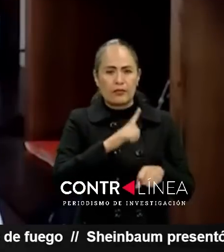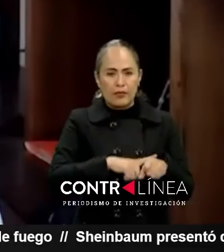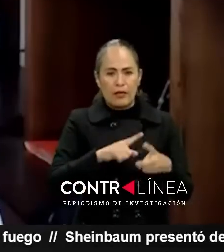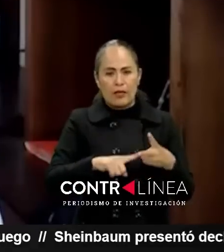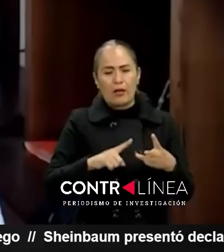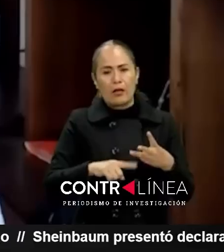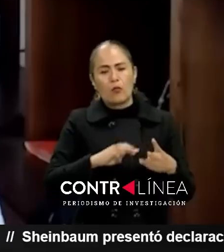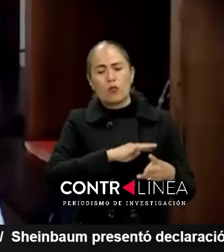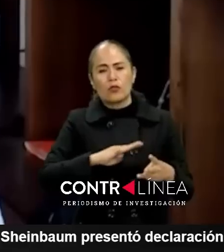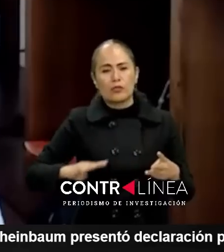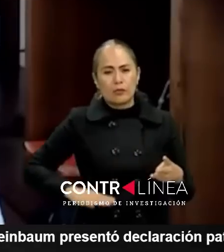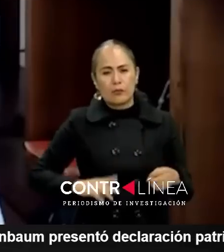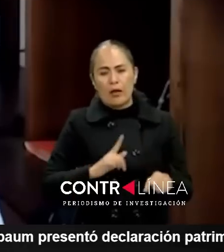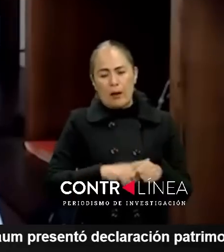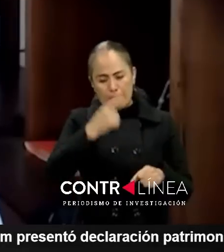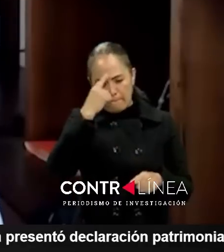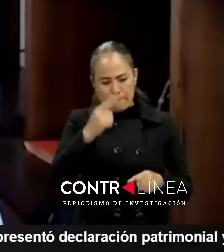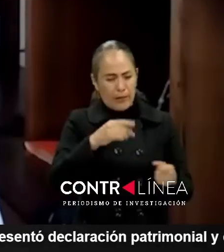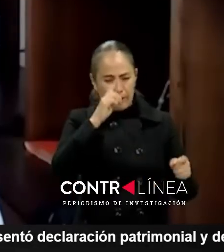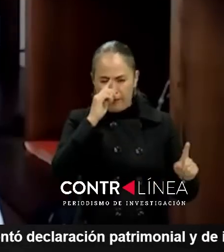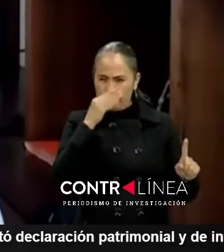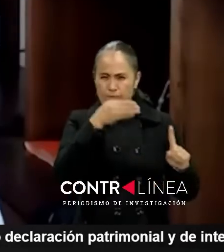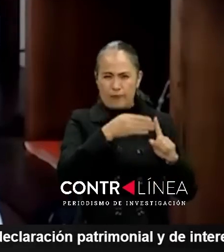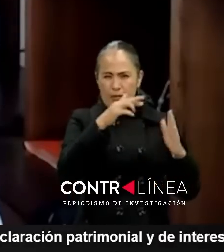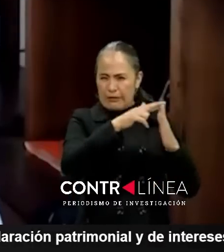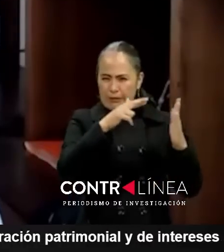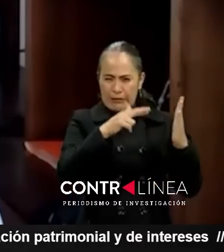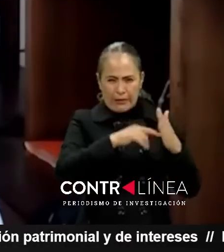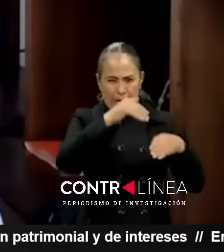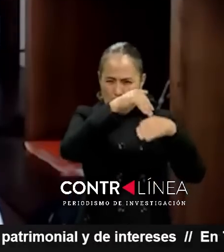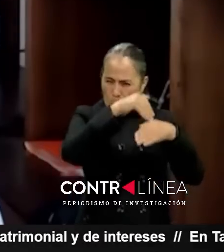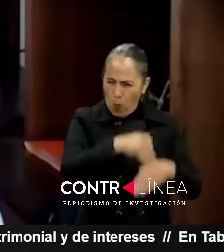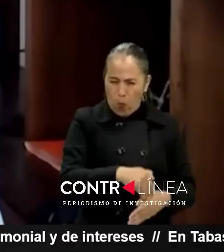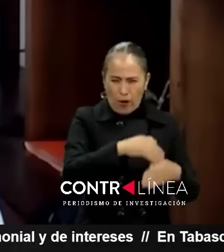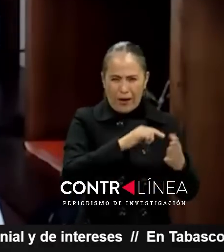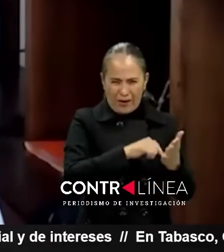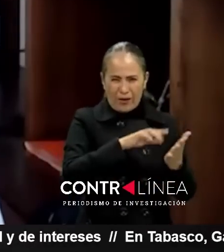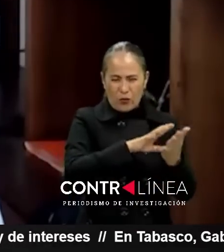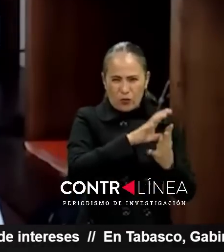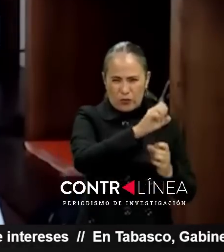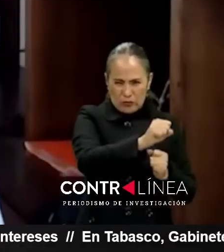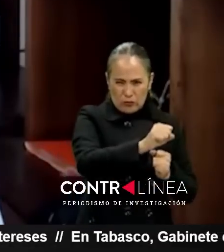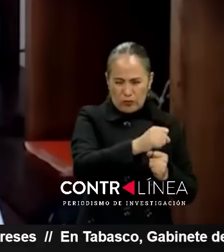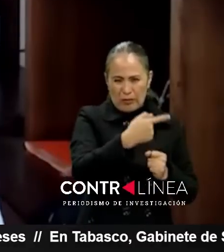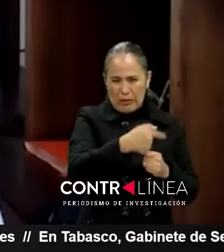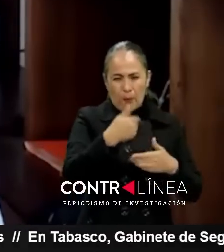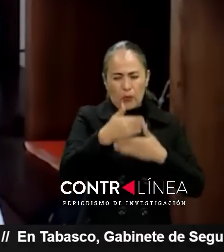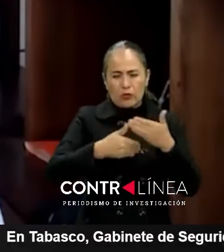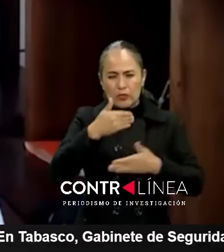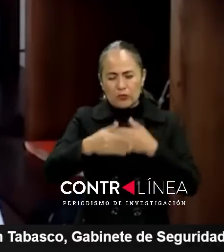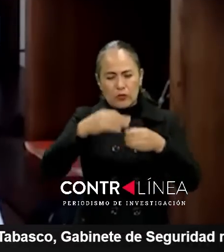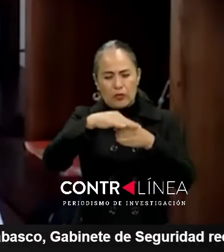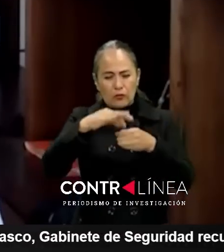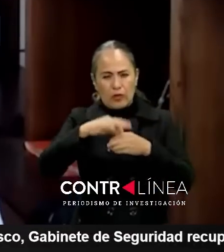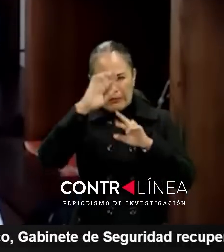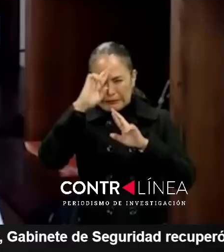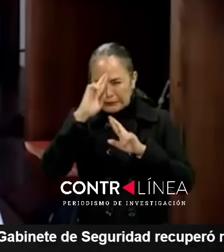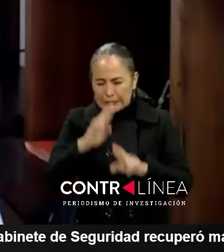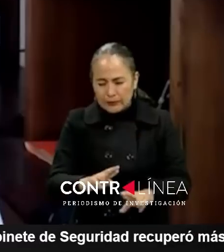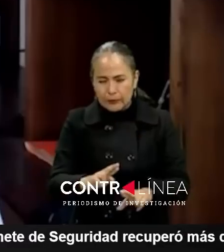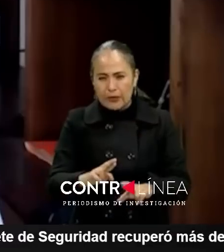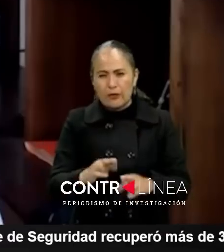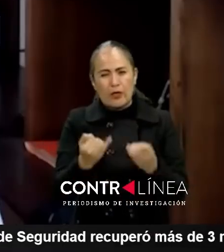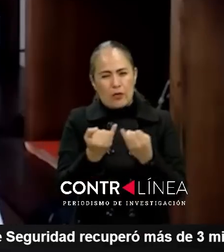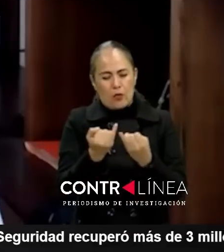municipal, a fin de que se apegaran a los principios constitucionales que rigen los procesos electorales y observaran de